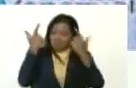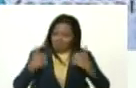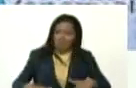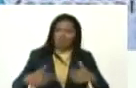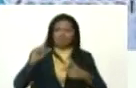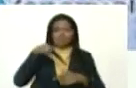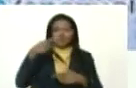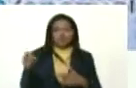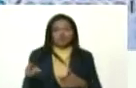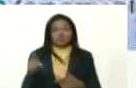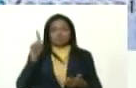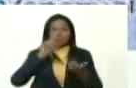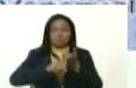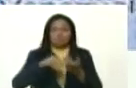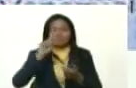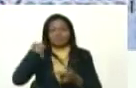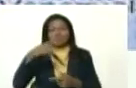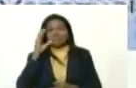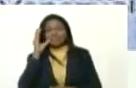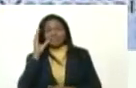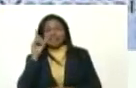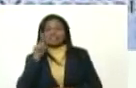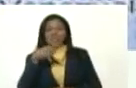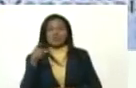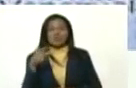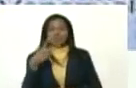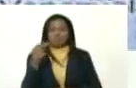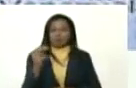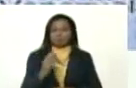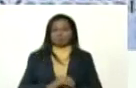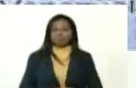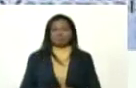¿Verdad, Silvia? ¿Por qué no?